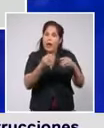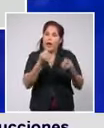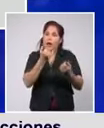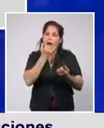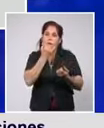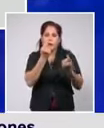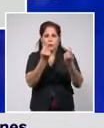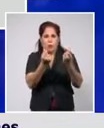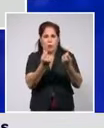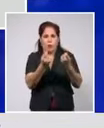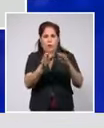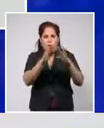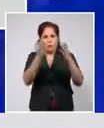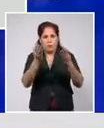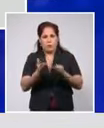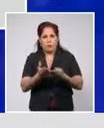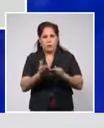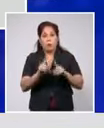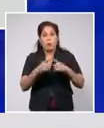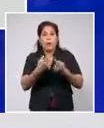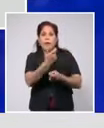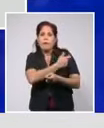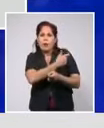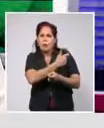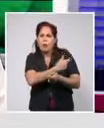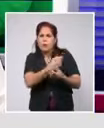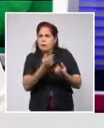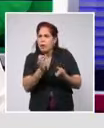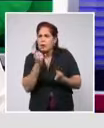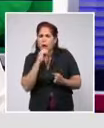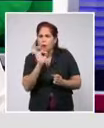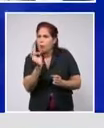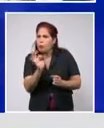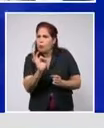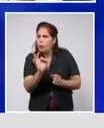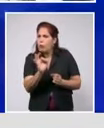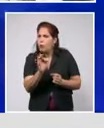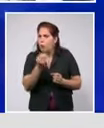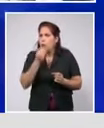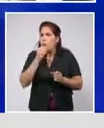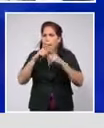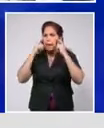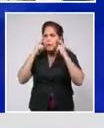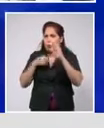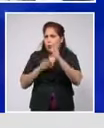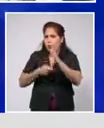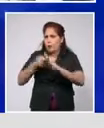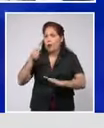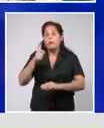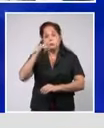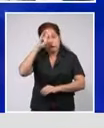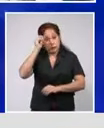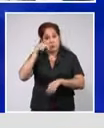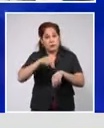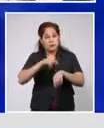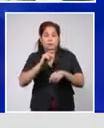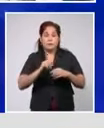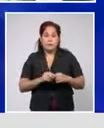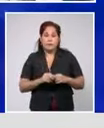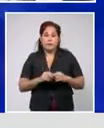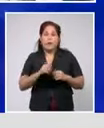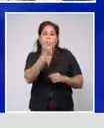importante. Y es que la vacunación, doctor, tampoco da muchas luces hasta este momento. Hasta este momento. Bueno, de